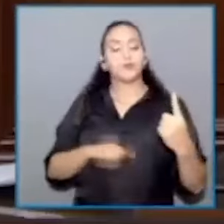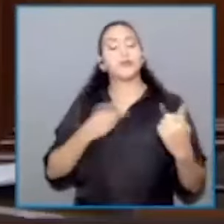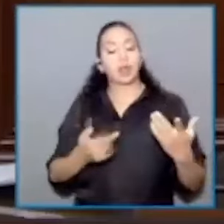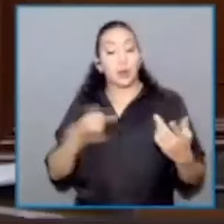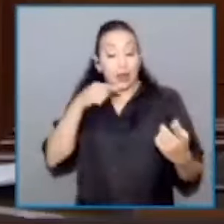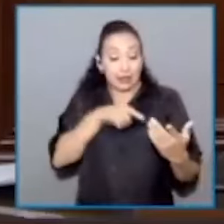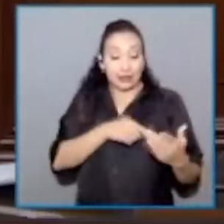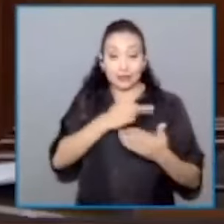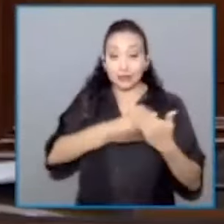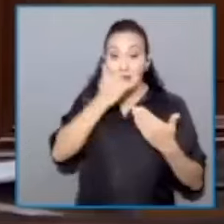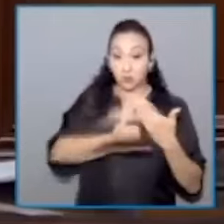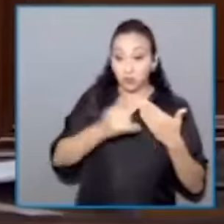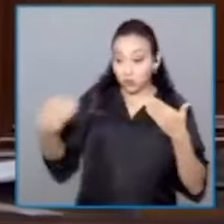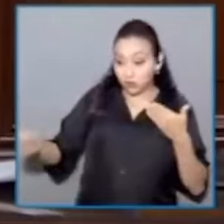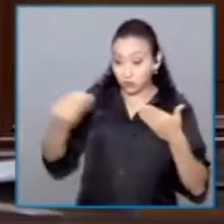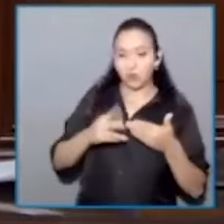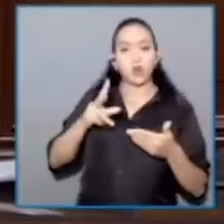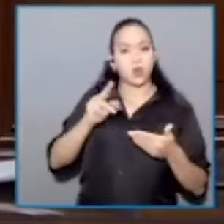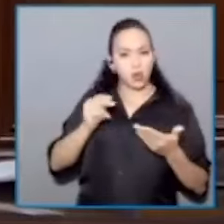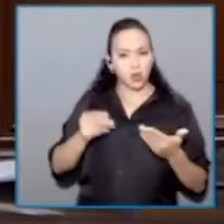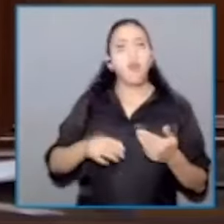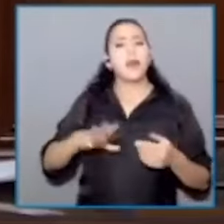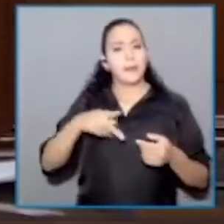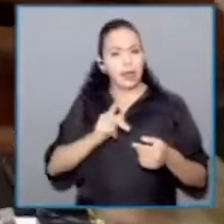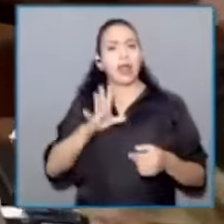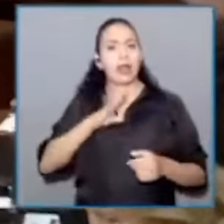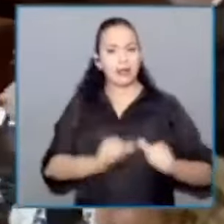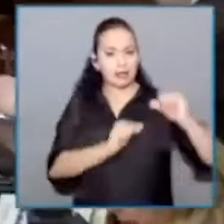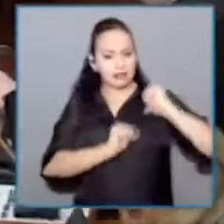proyecto que se elabore. Para el canal del Poder Judicial de la Federación, Mario López.